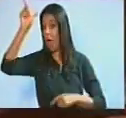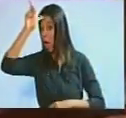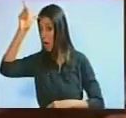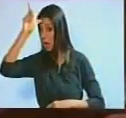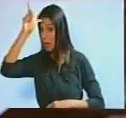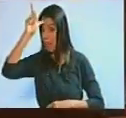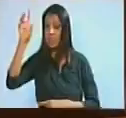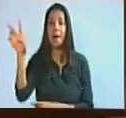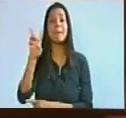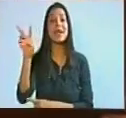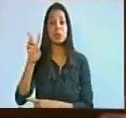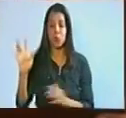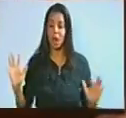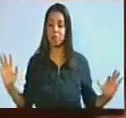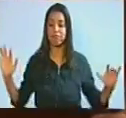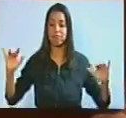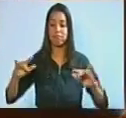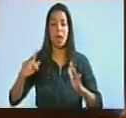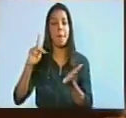y Venezuela,